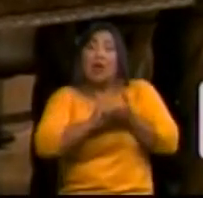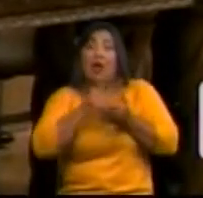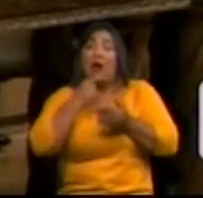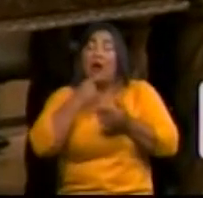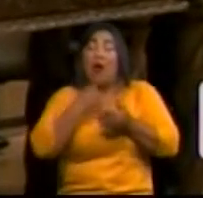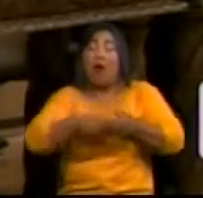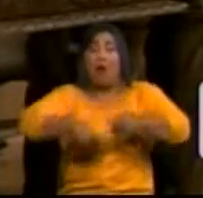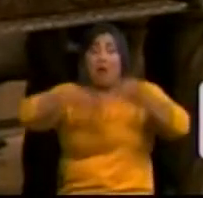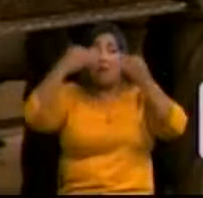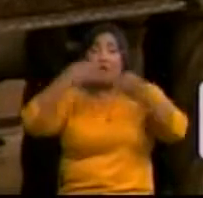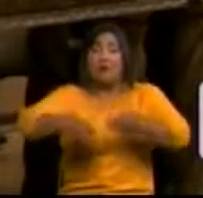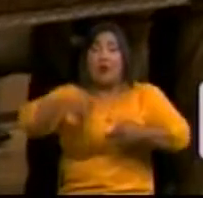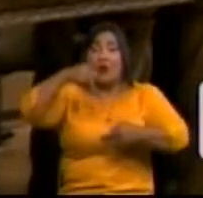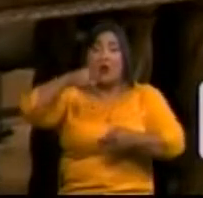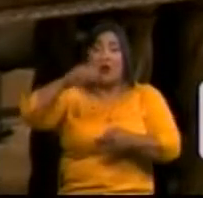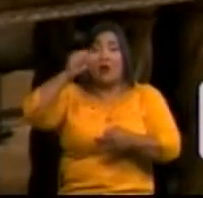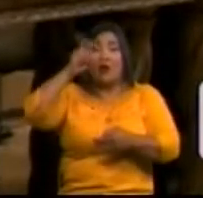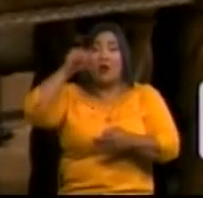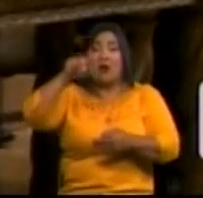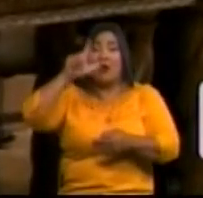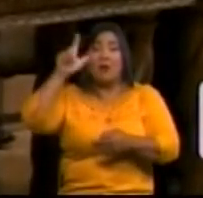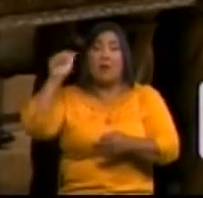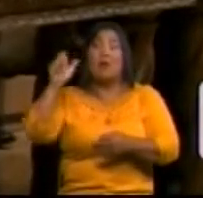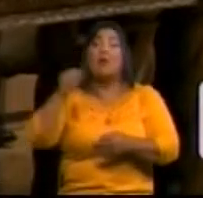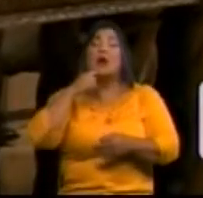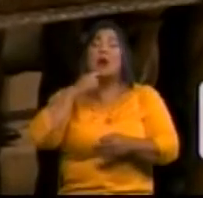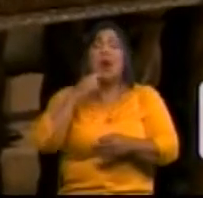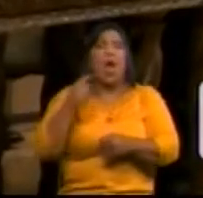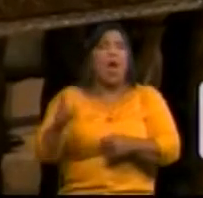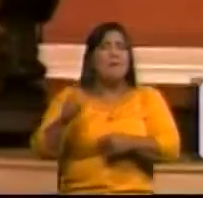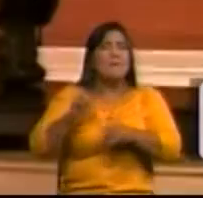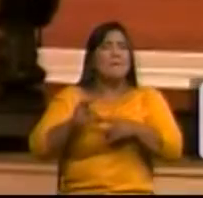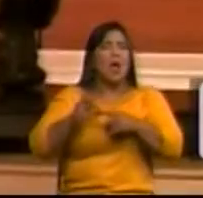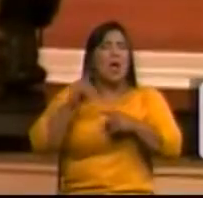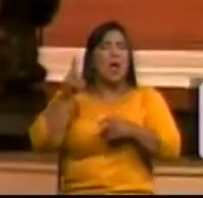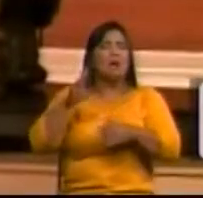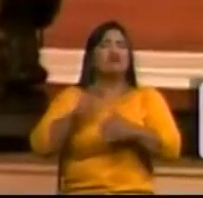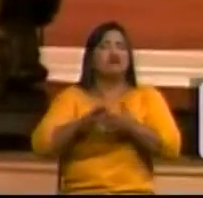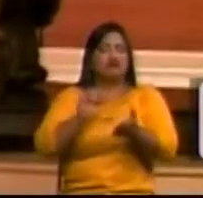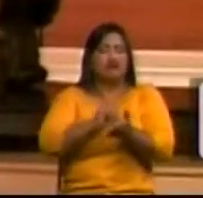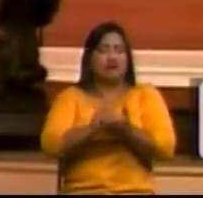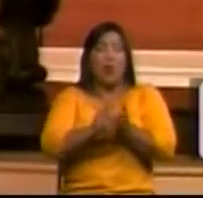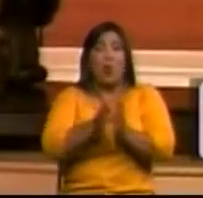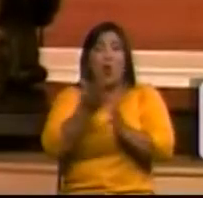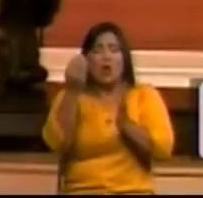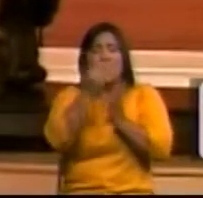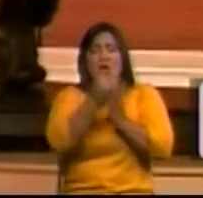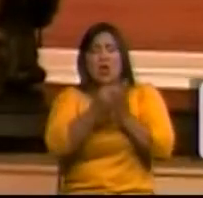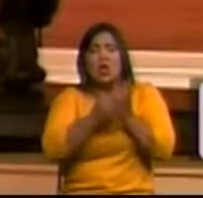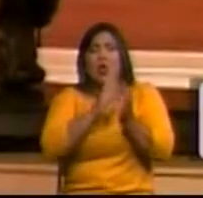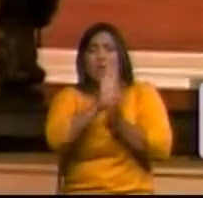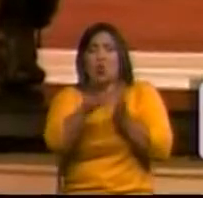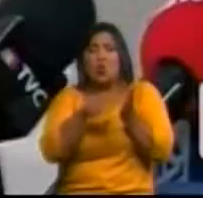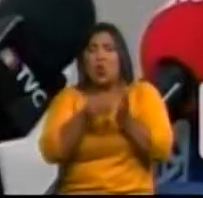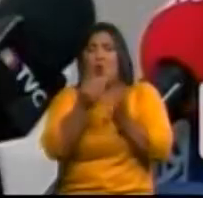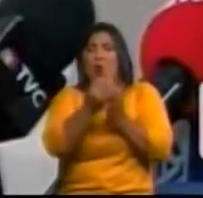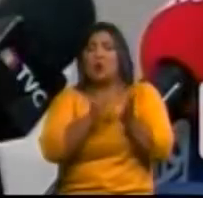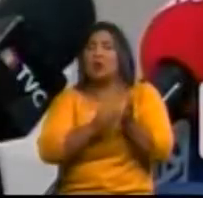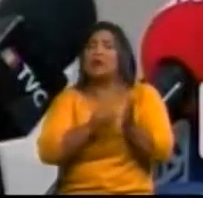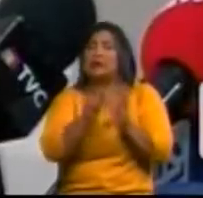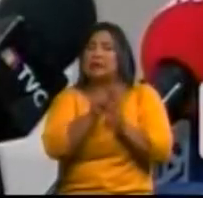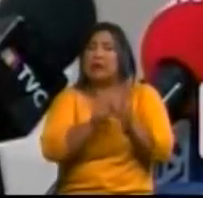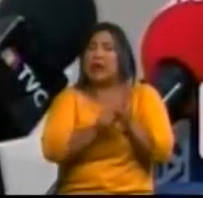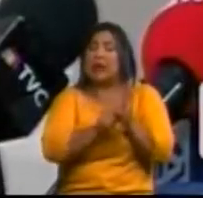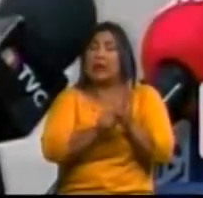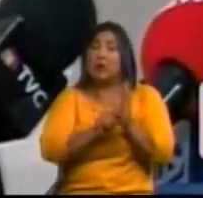Pamela Martínez es la autora gráfica de los manuscritos del cuaderno que llevaba anotaciones sobre los aportes. Existirá